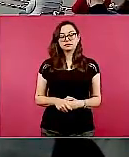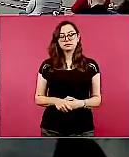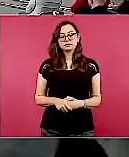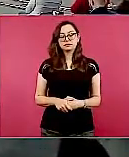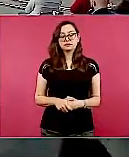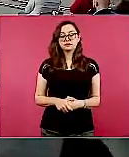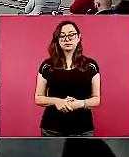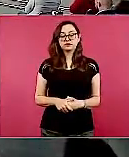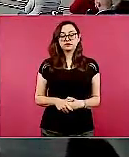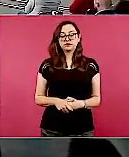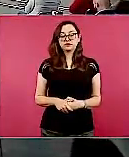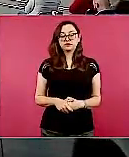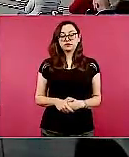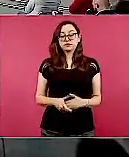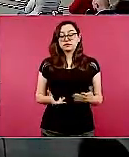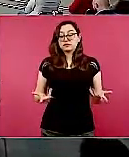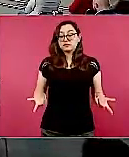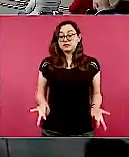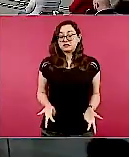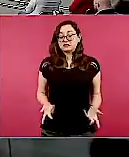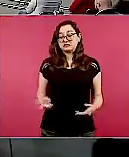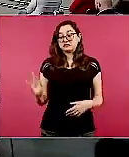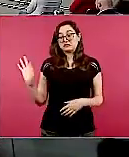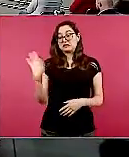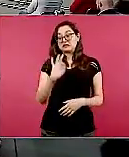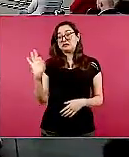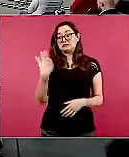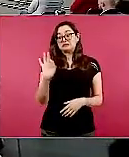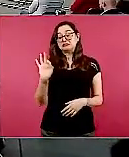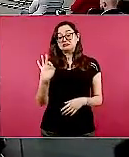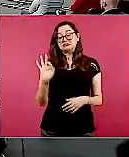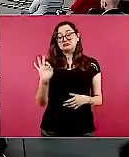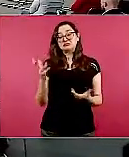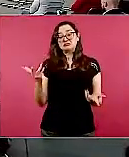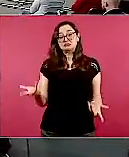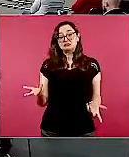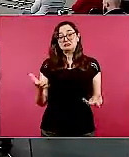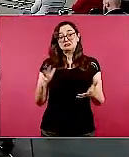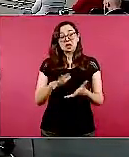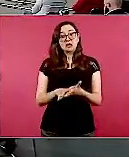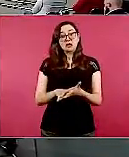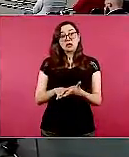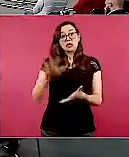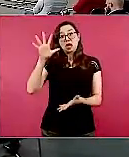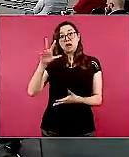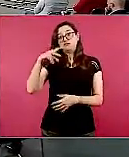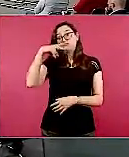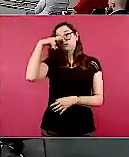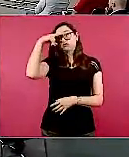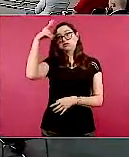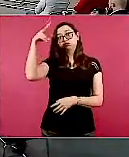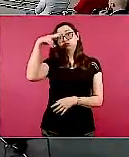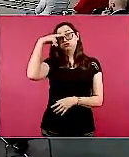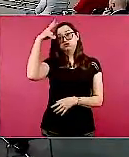nota la irracionalidad no los llevara